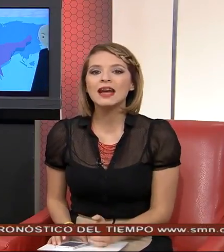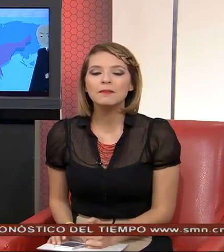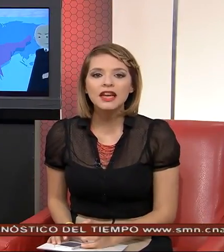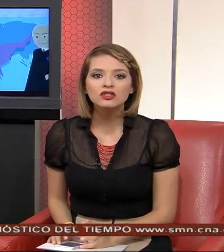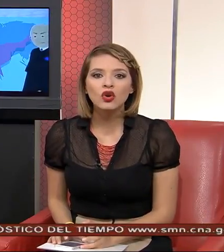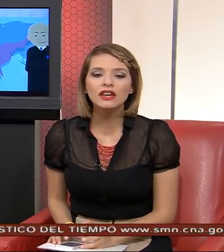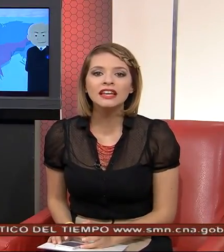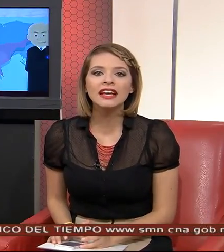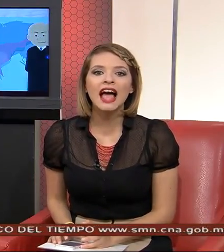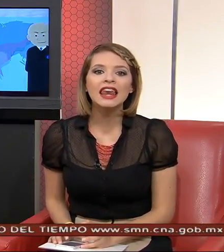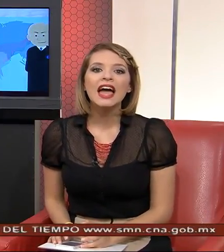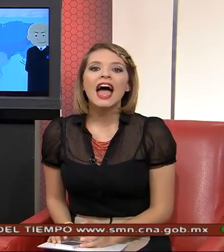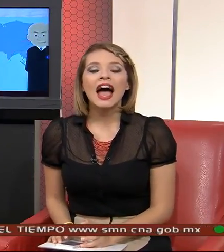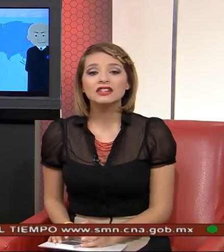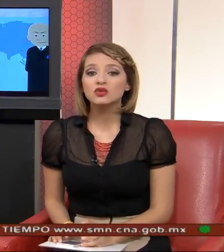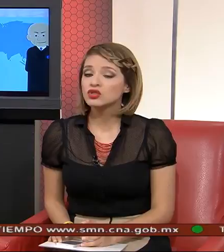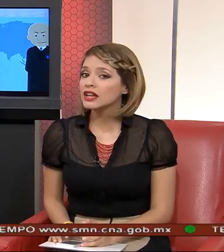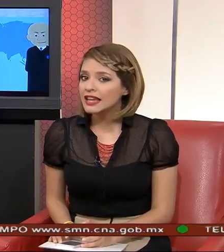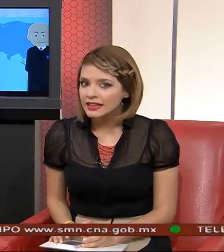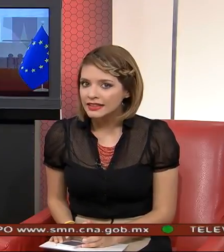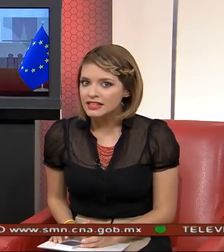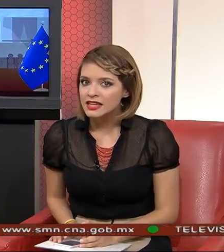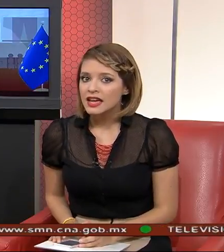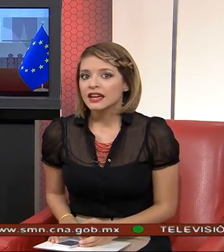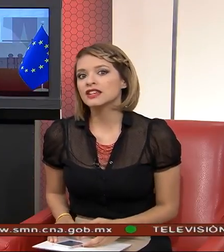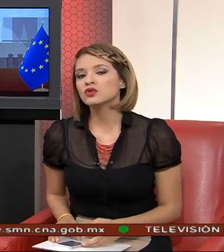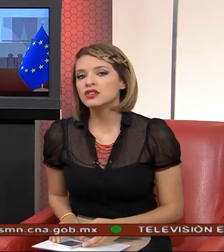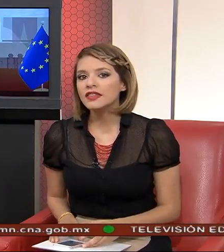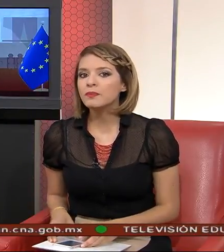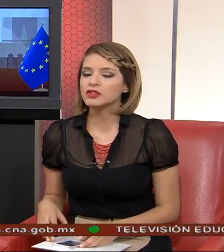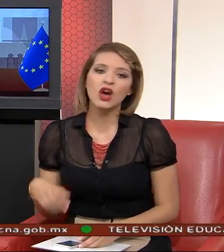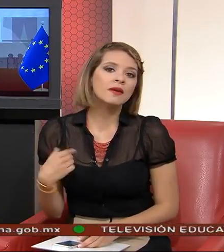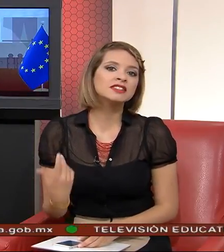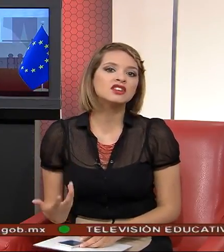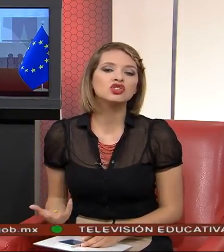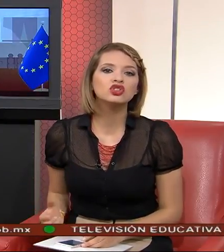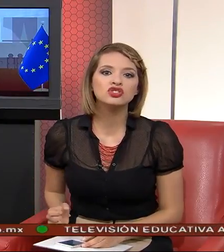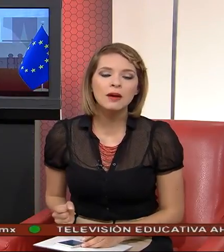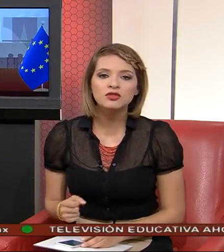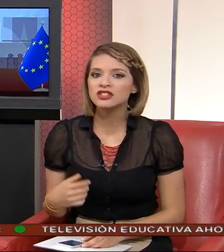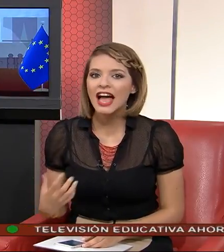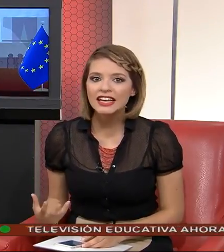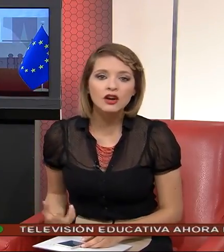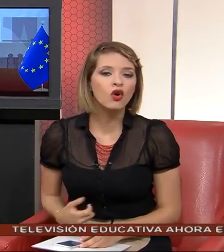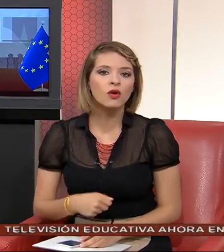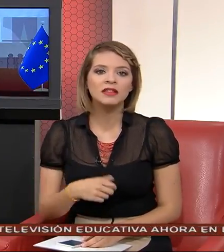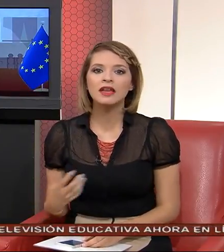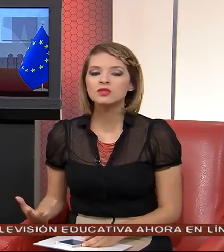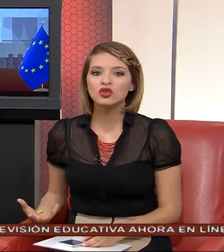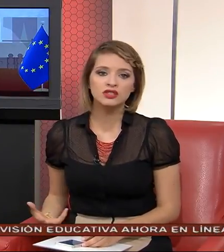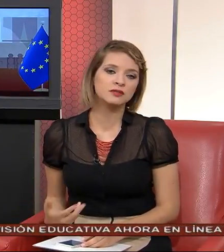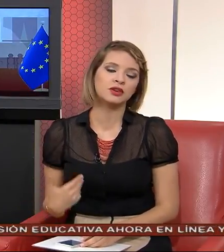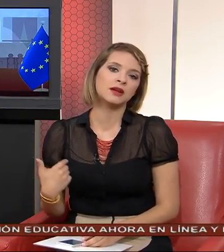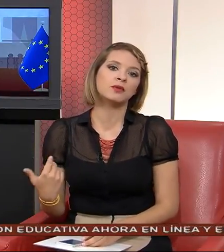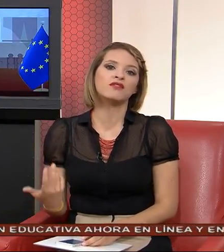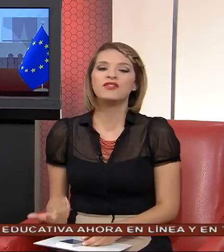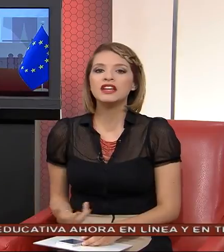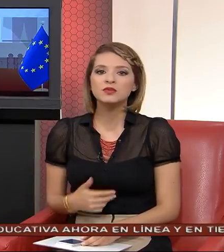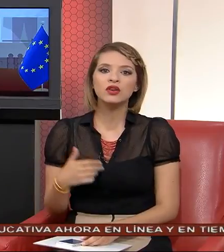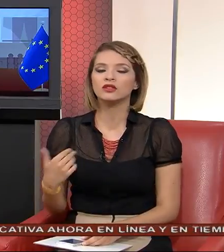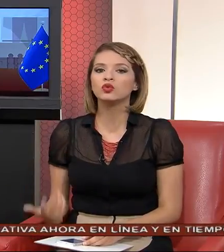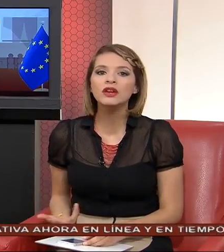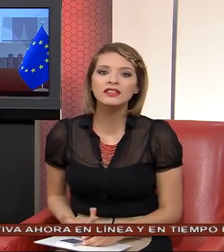un acercamiento ilegal a sus clientes. ¿Qué sucede? Pues cada vez que nosotros damos like o comentamos cosas, por ejemplo